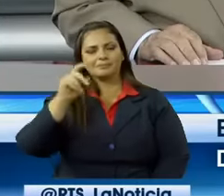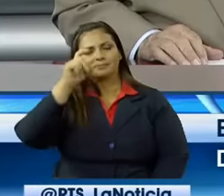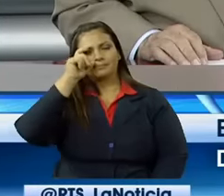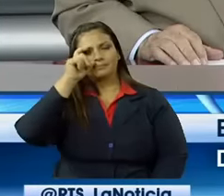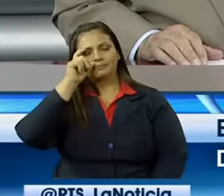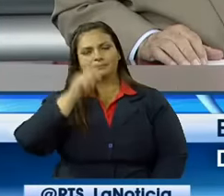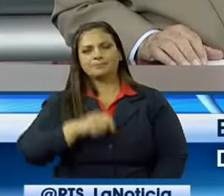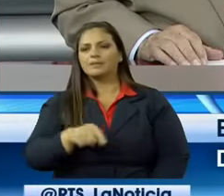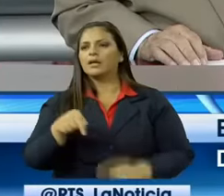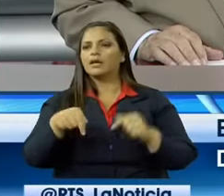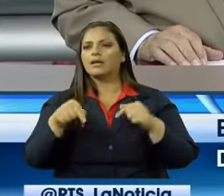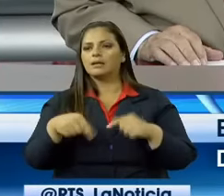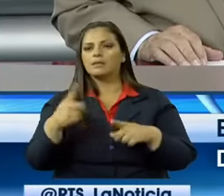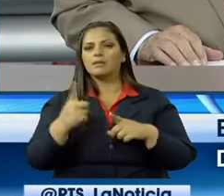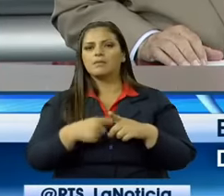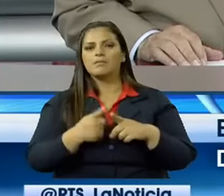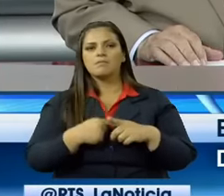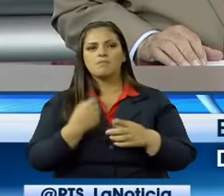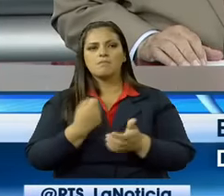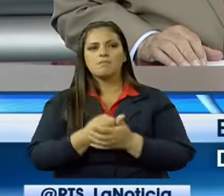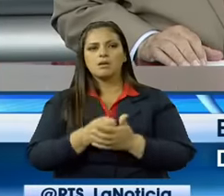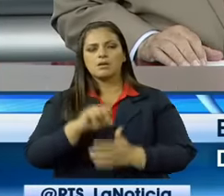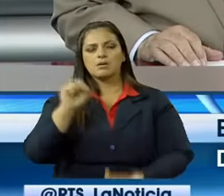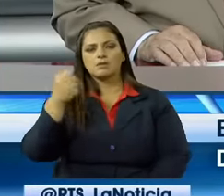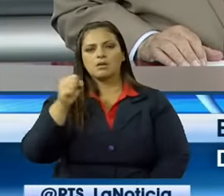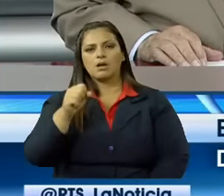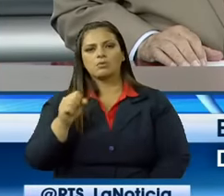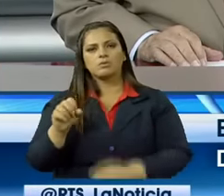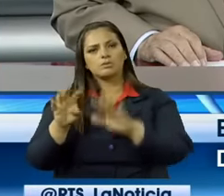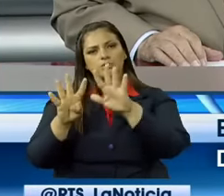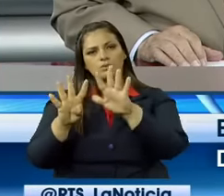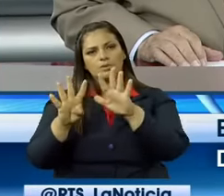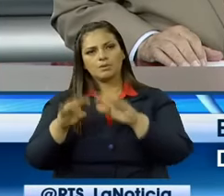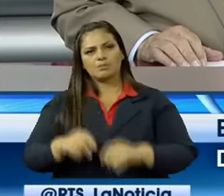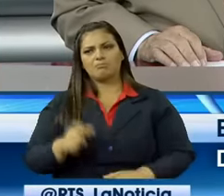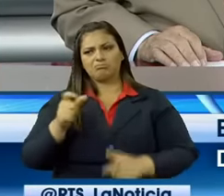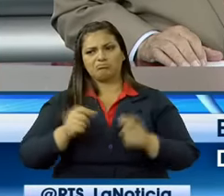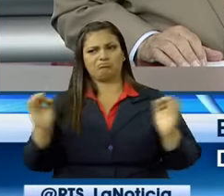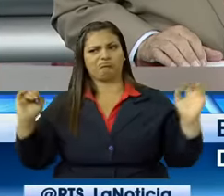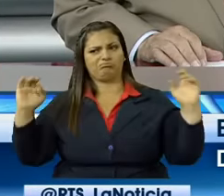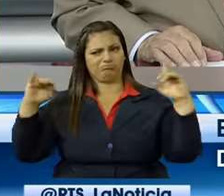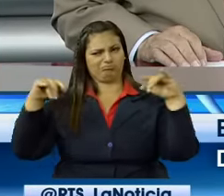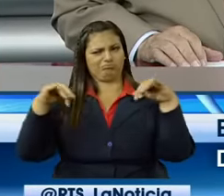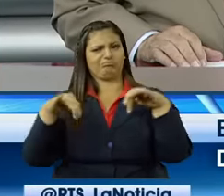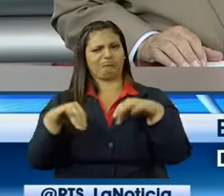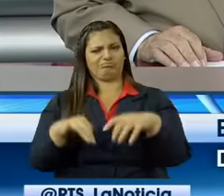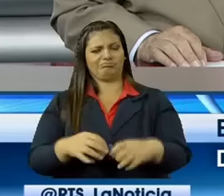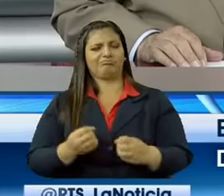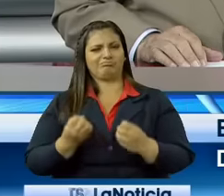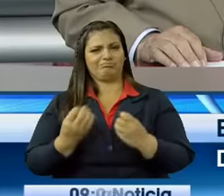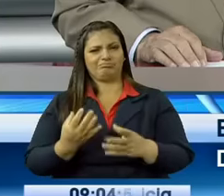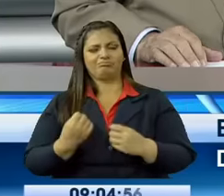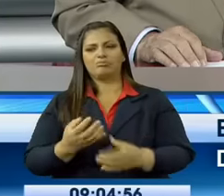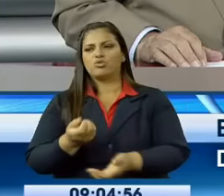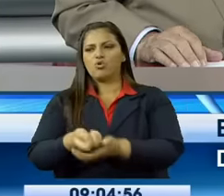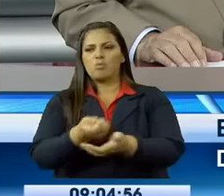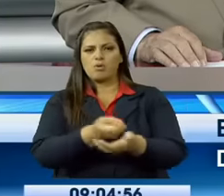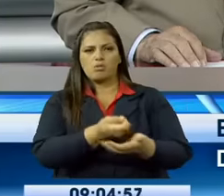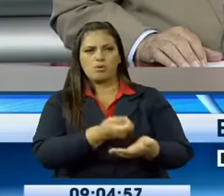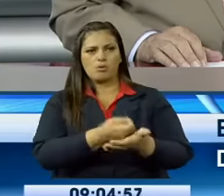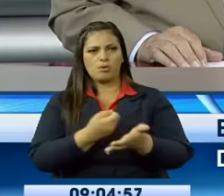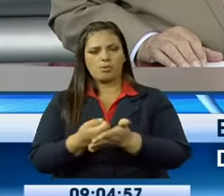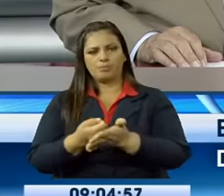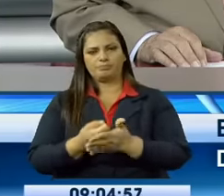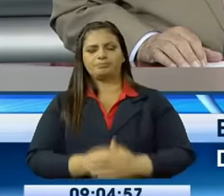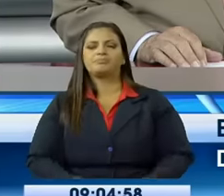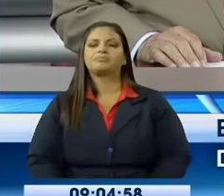sigo acá en el mercado de Sauces 9, uno de los más concurridos de Guayaquil, yo lo tengo que decir, acá al norte de la ciudad. Estamos verificando un poco